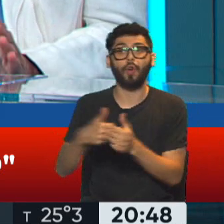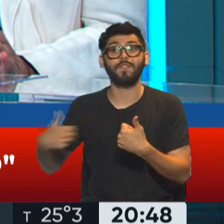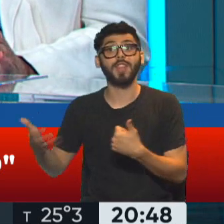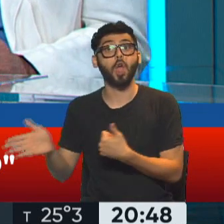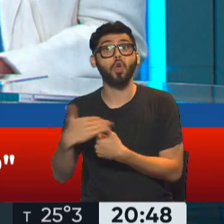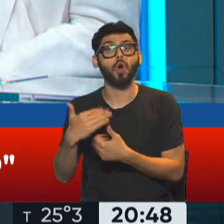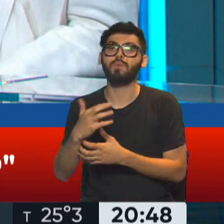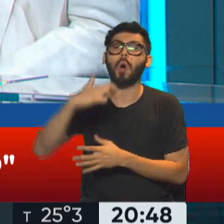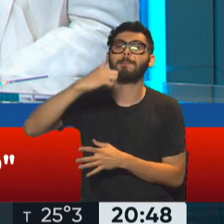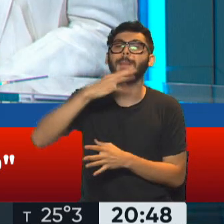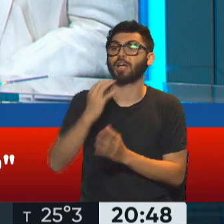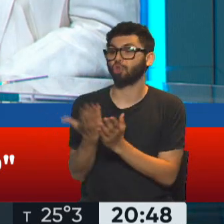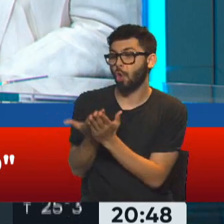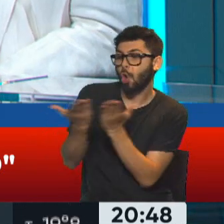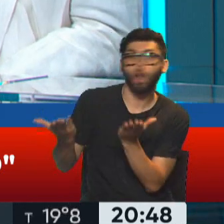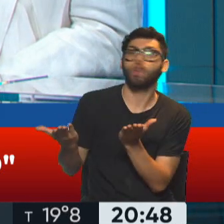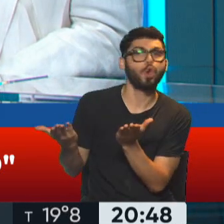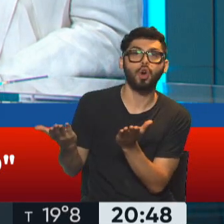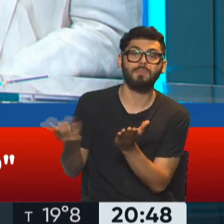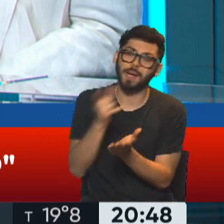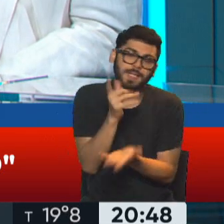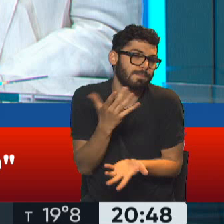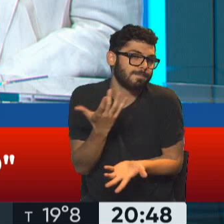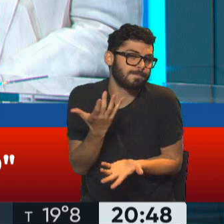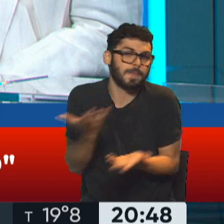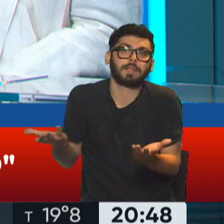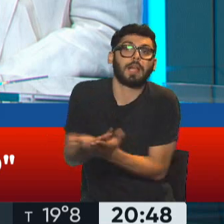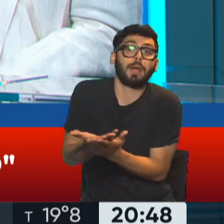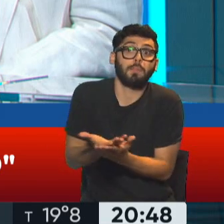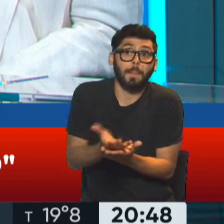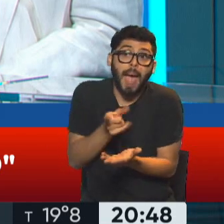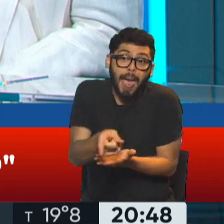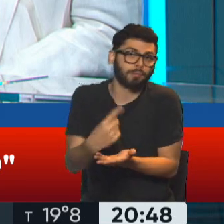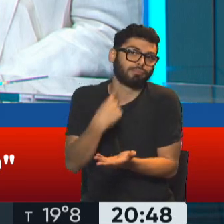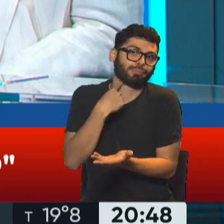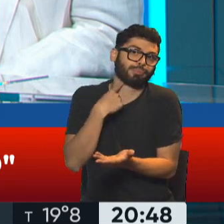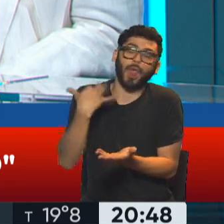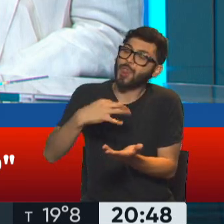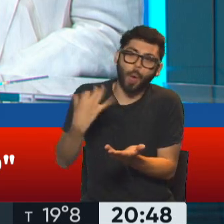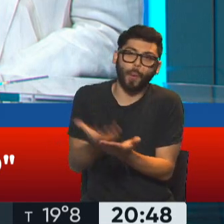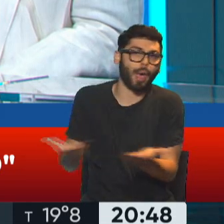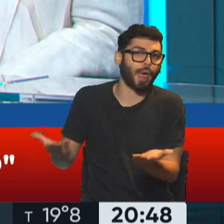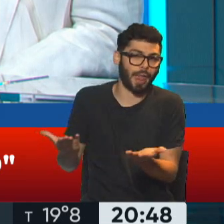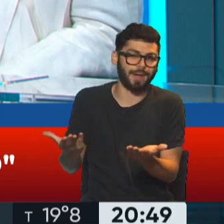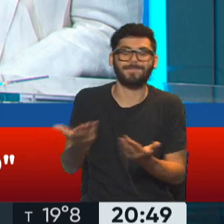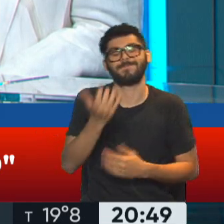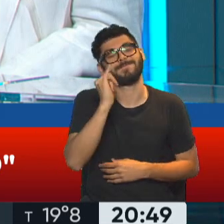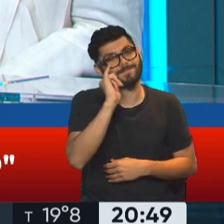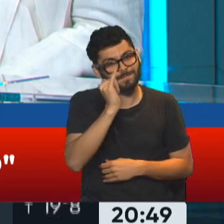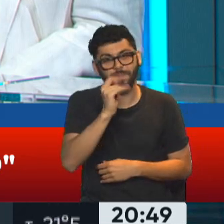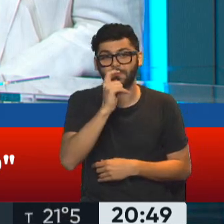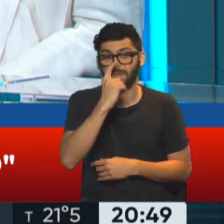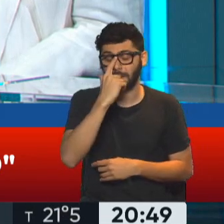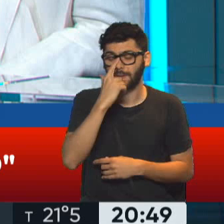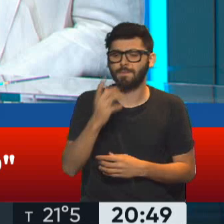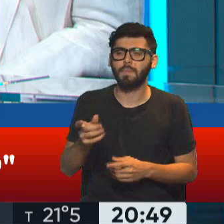las PASO. Bueno, eso creo que no va más. Creo que lo que decís, Raúl, sobre la motivación del votante.